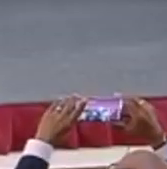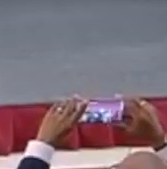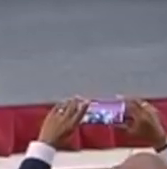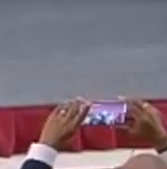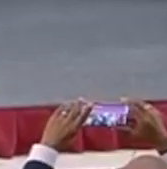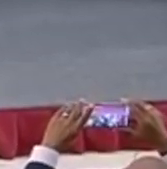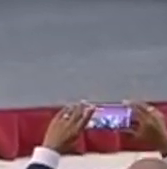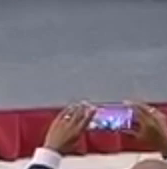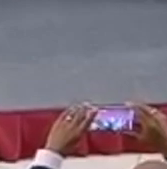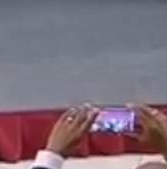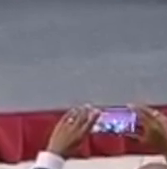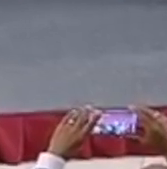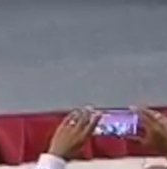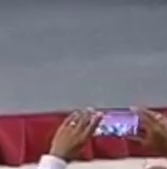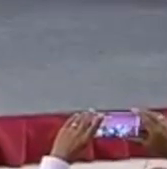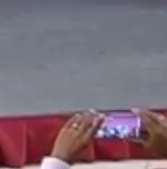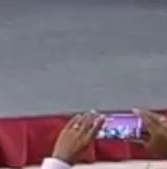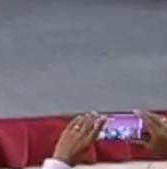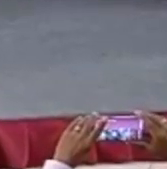Quererlo,